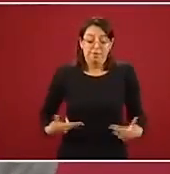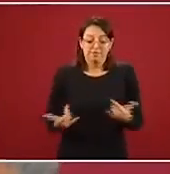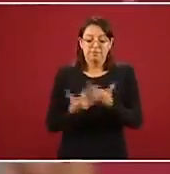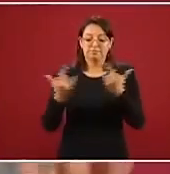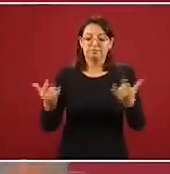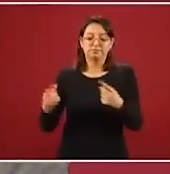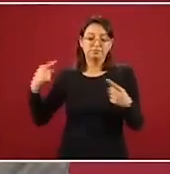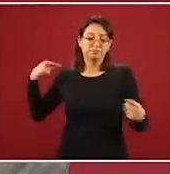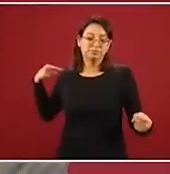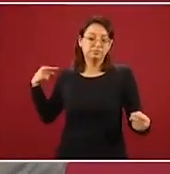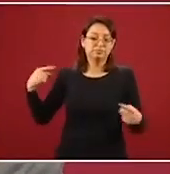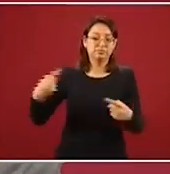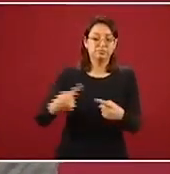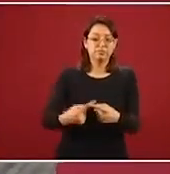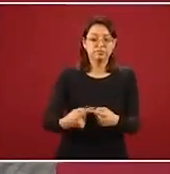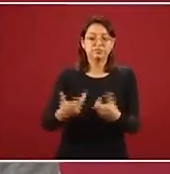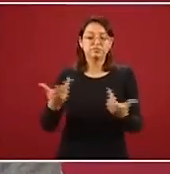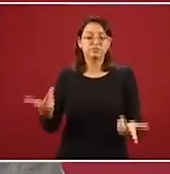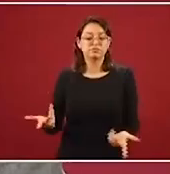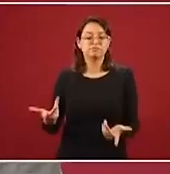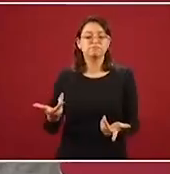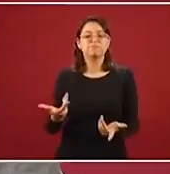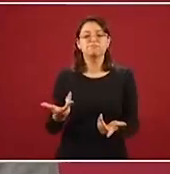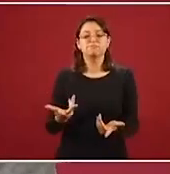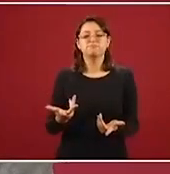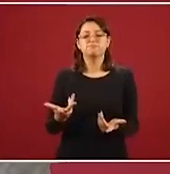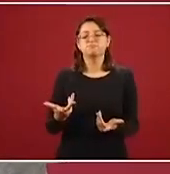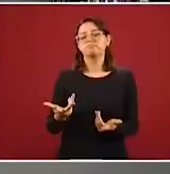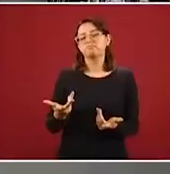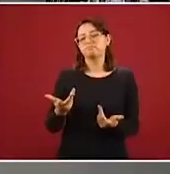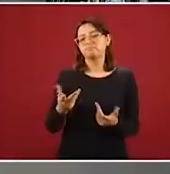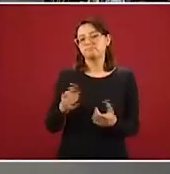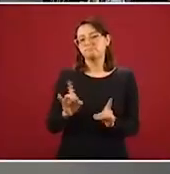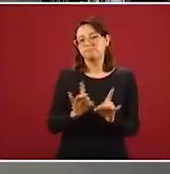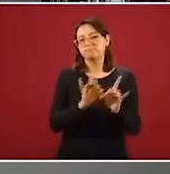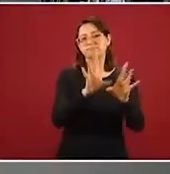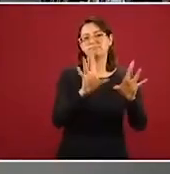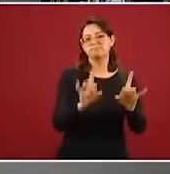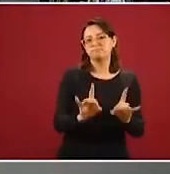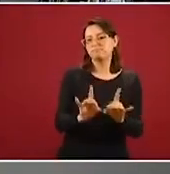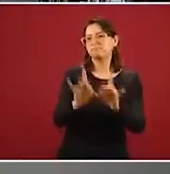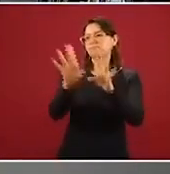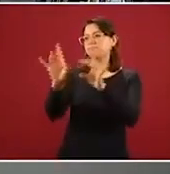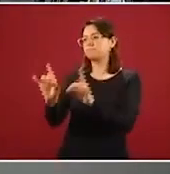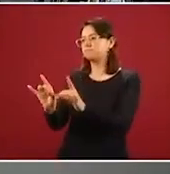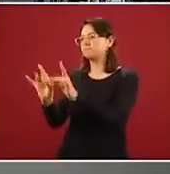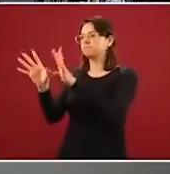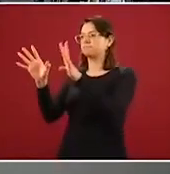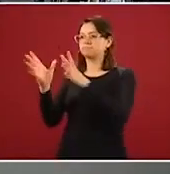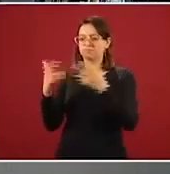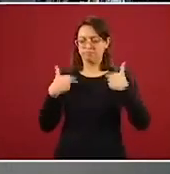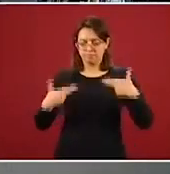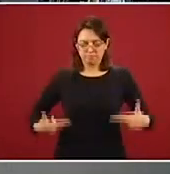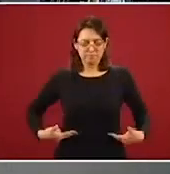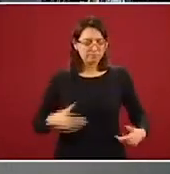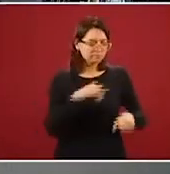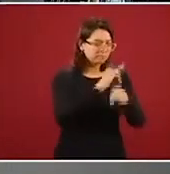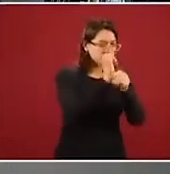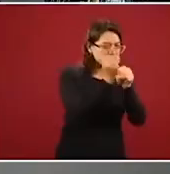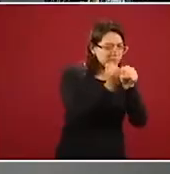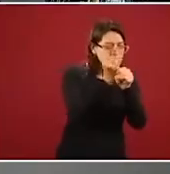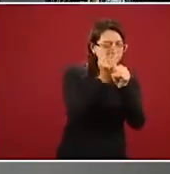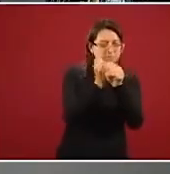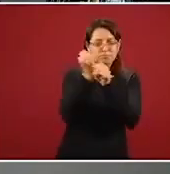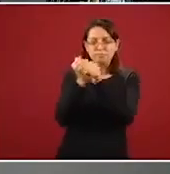sobre todo de los últimos un par de siglos, ha habido casos emblemáticos de investigación que se hace